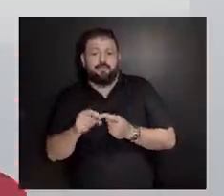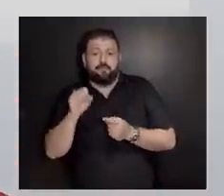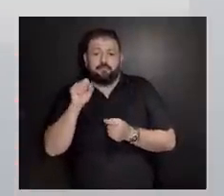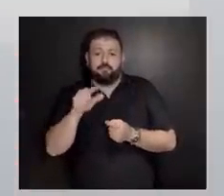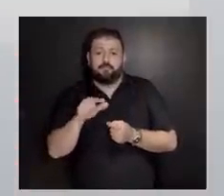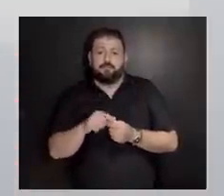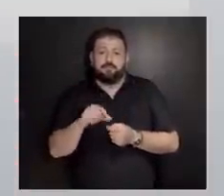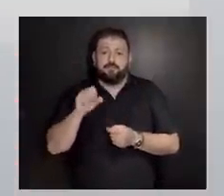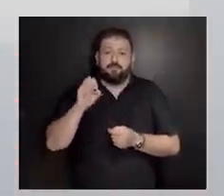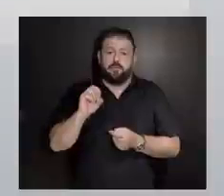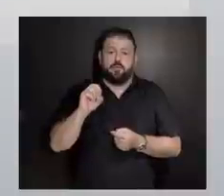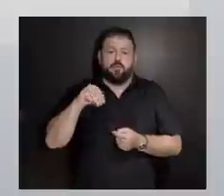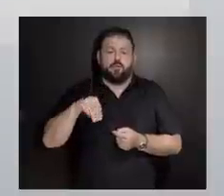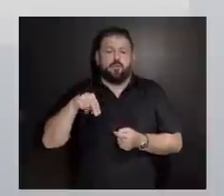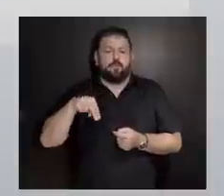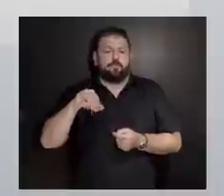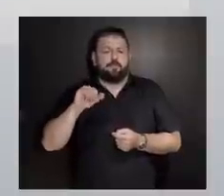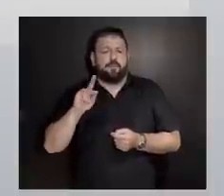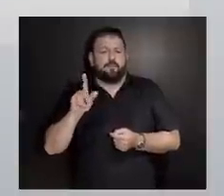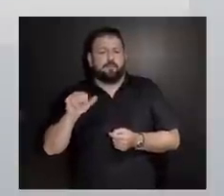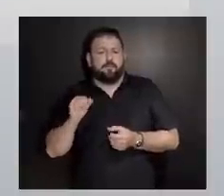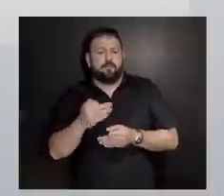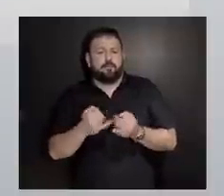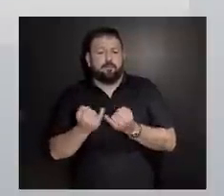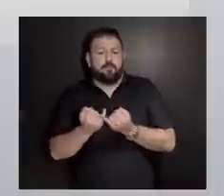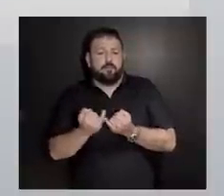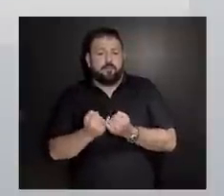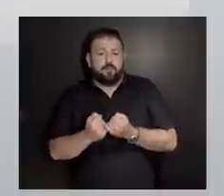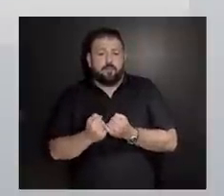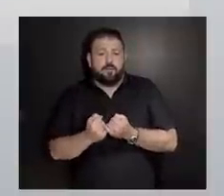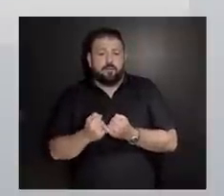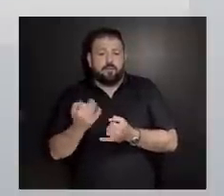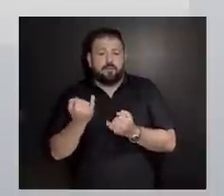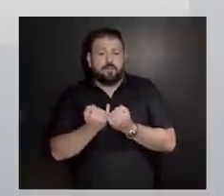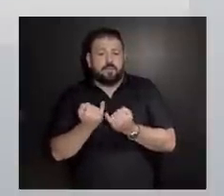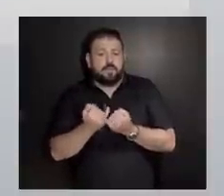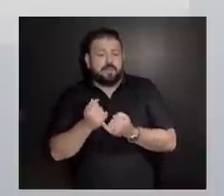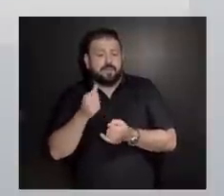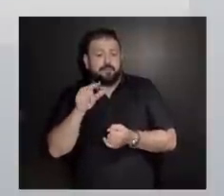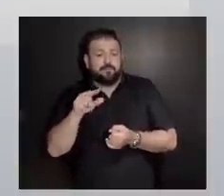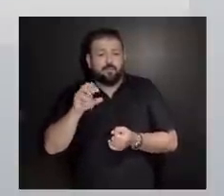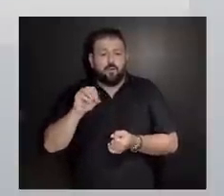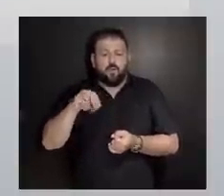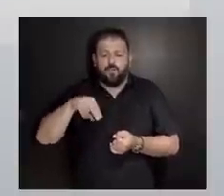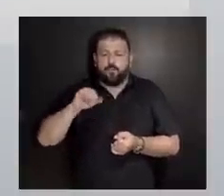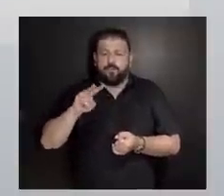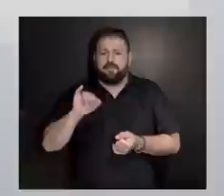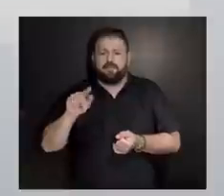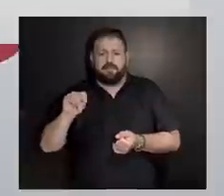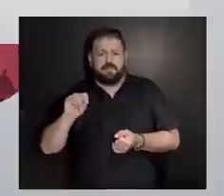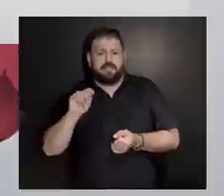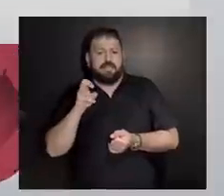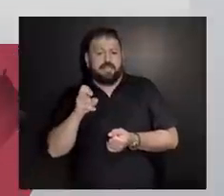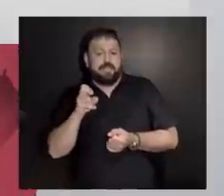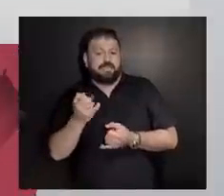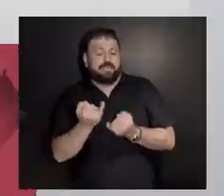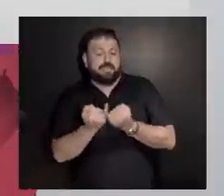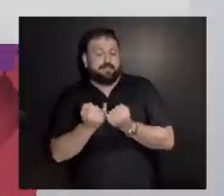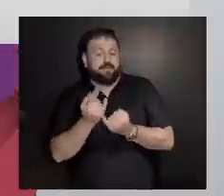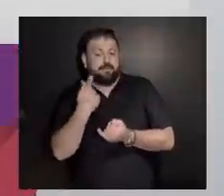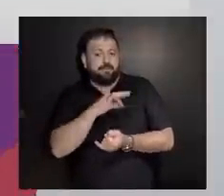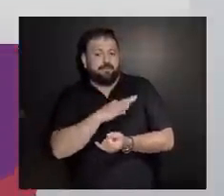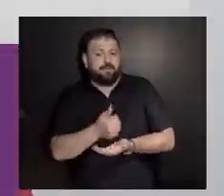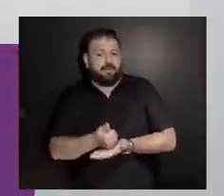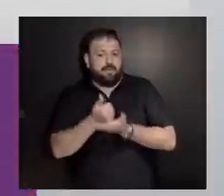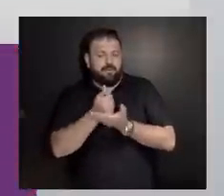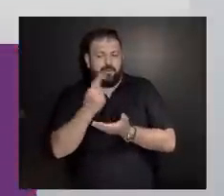un producto que a través de sus ingredientes nos puede ayudar a la prevención, por ejemplo, de cataratas, además de fortalecer y mantener